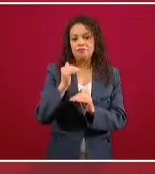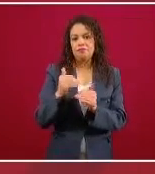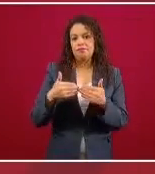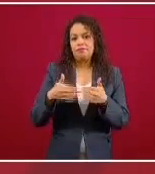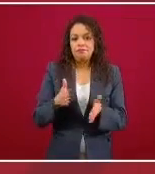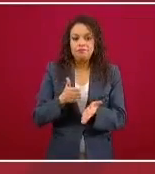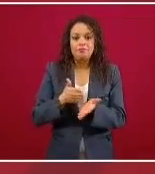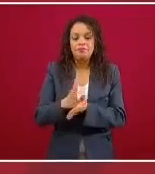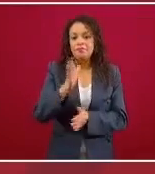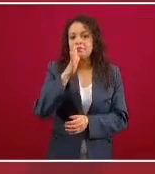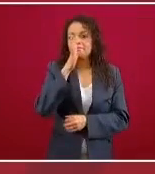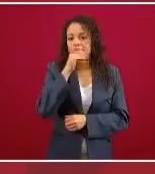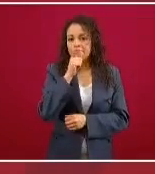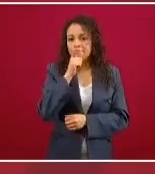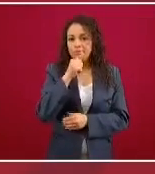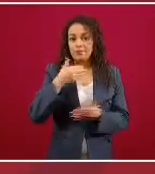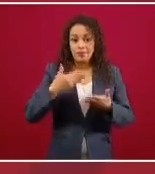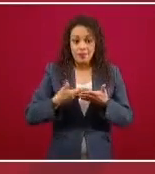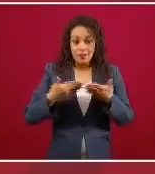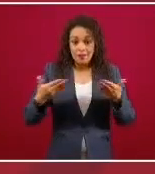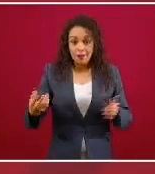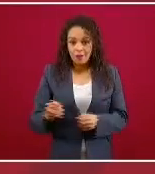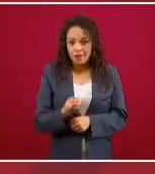y el resultado es que ahora tenemos